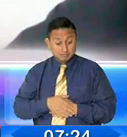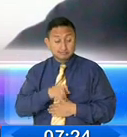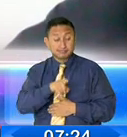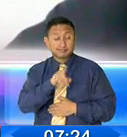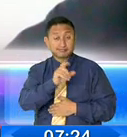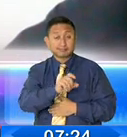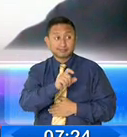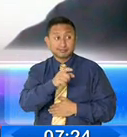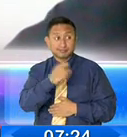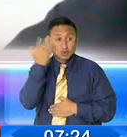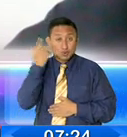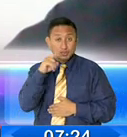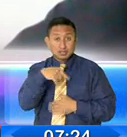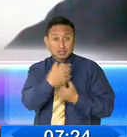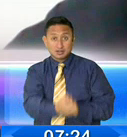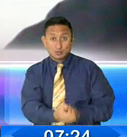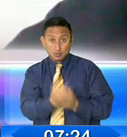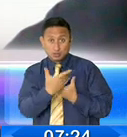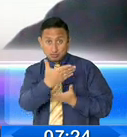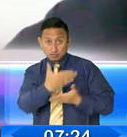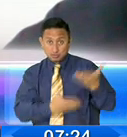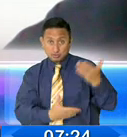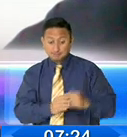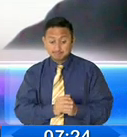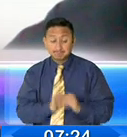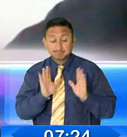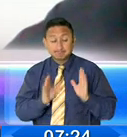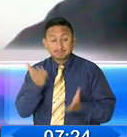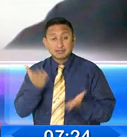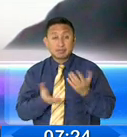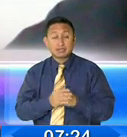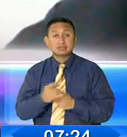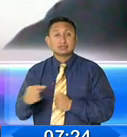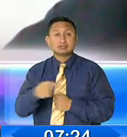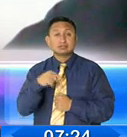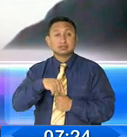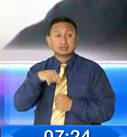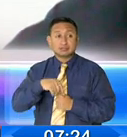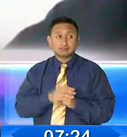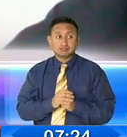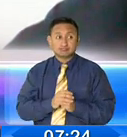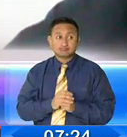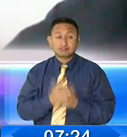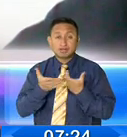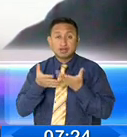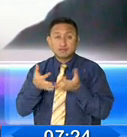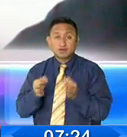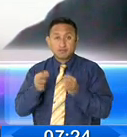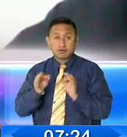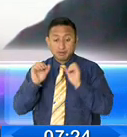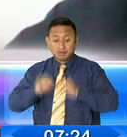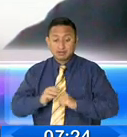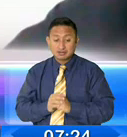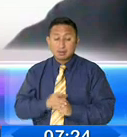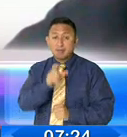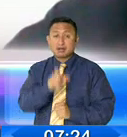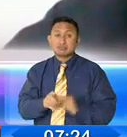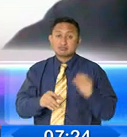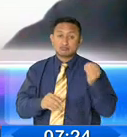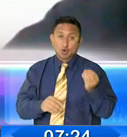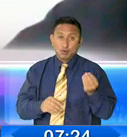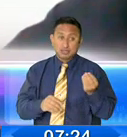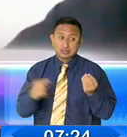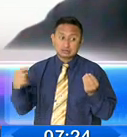estos días, es muy probable que estas cepas estén encontrando el mecanismo para contagiar y agravar más